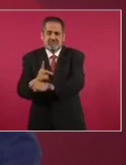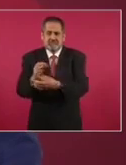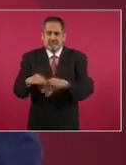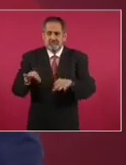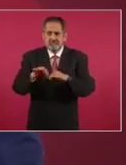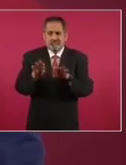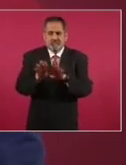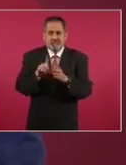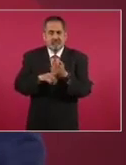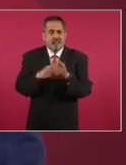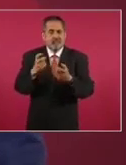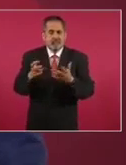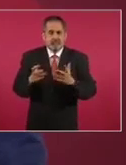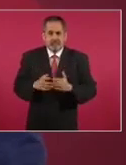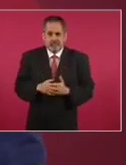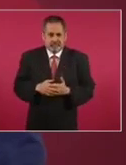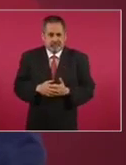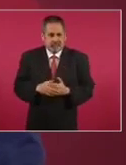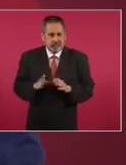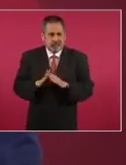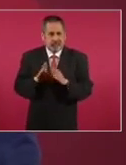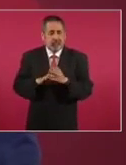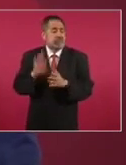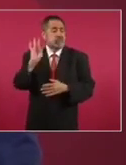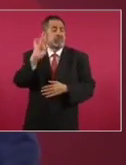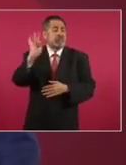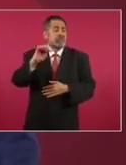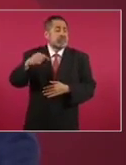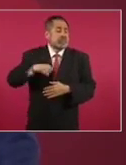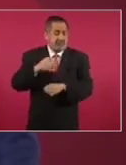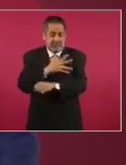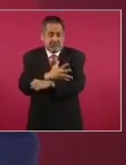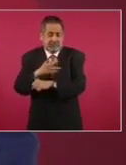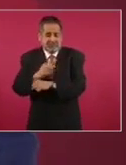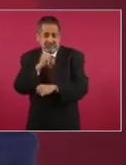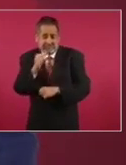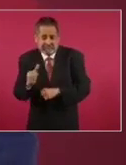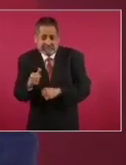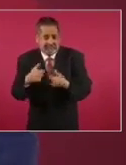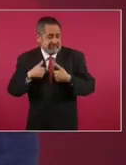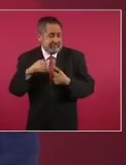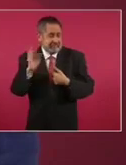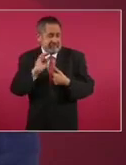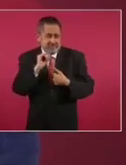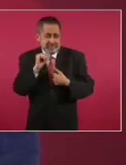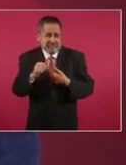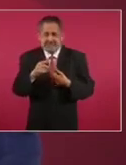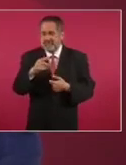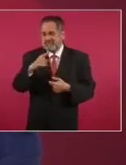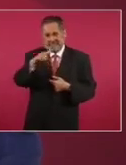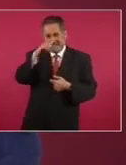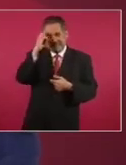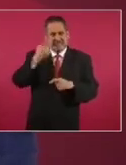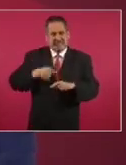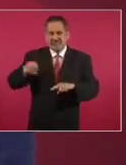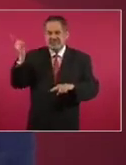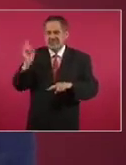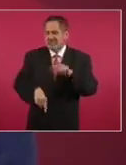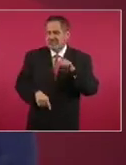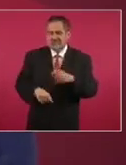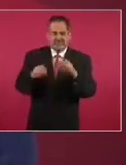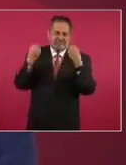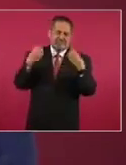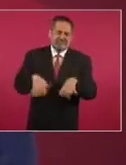si no fuese honesto ya me hubiesen destruido